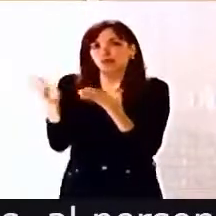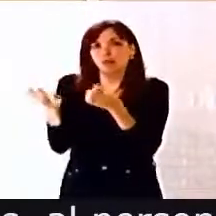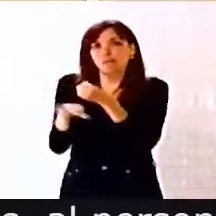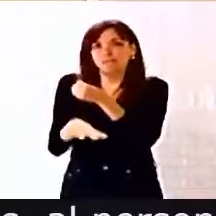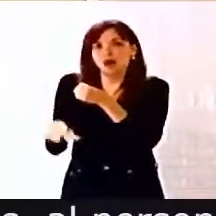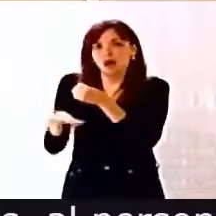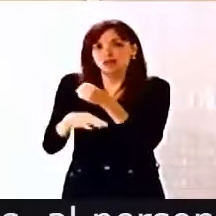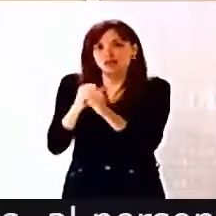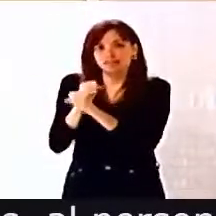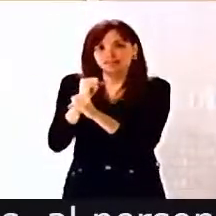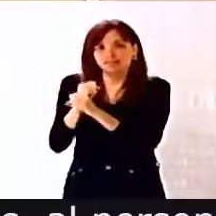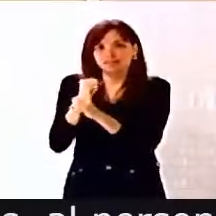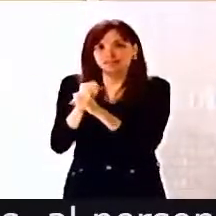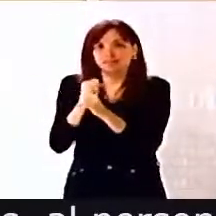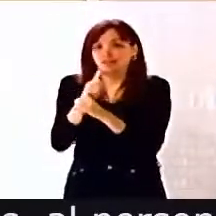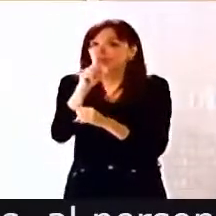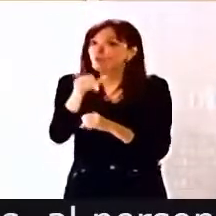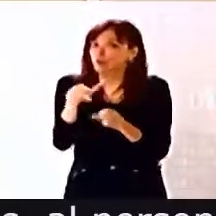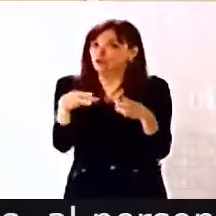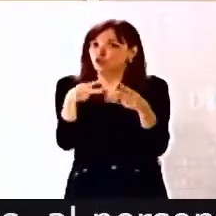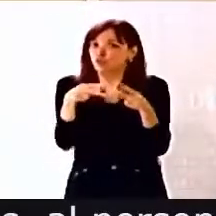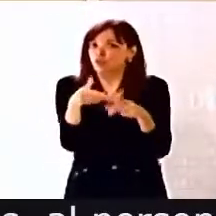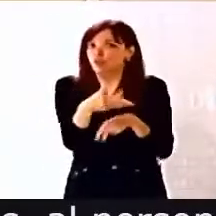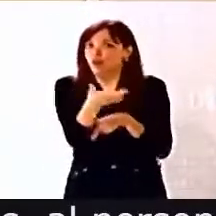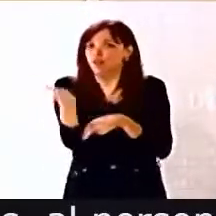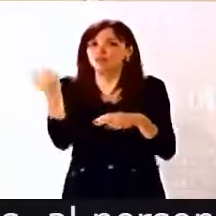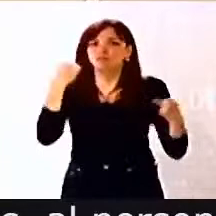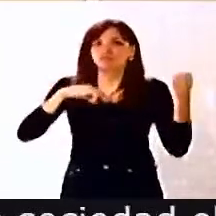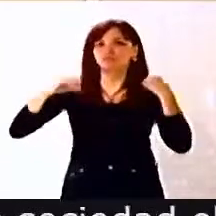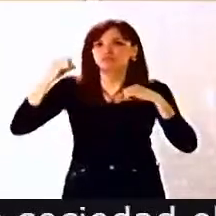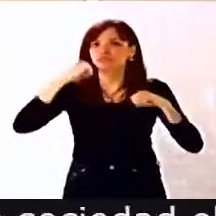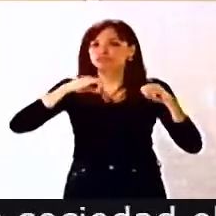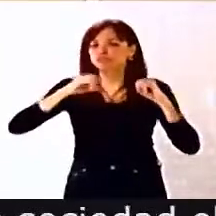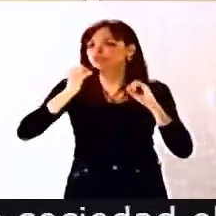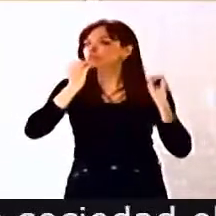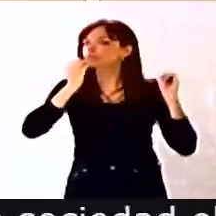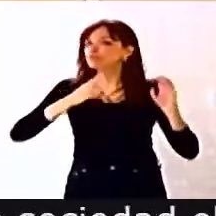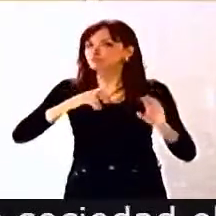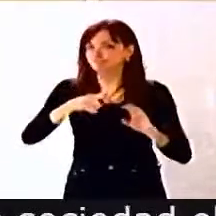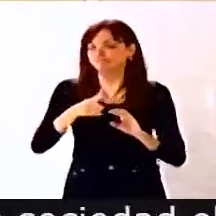quiero agradecerle a la sociedad a la sociedad extremeña el comportamiento que está teniendo.